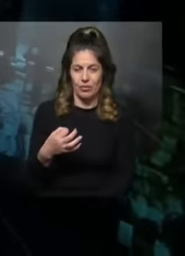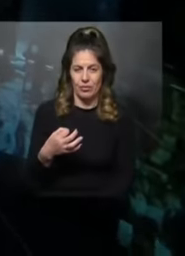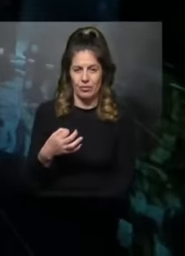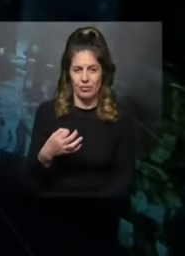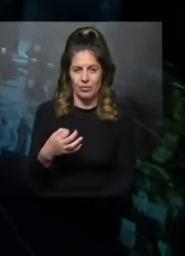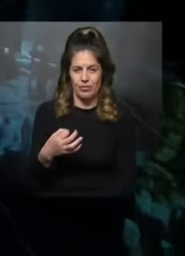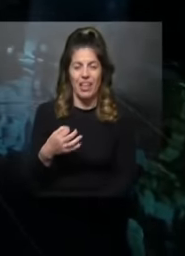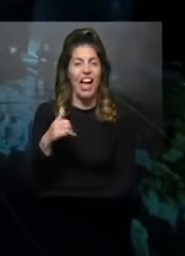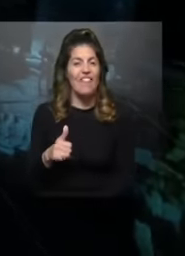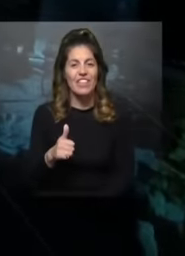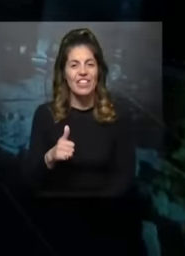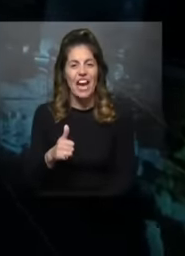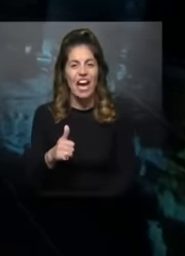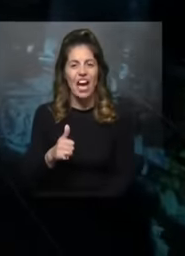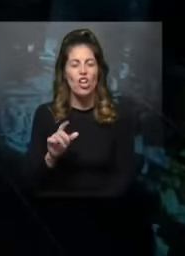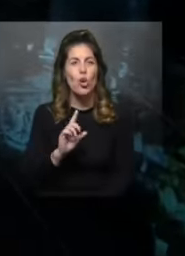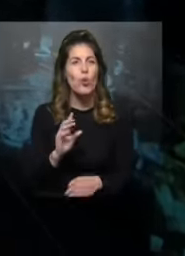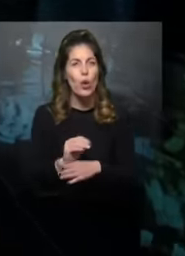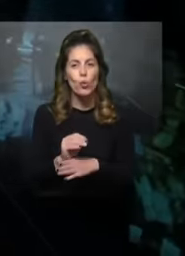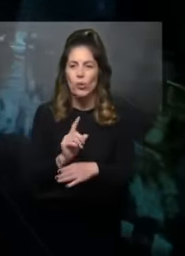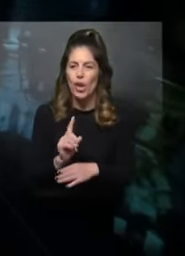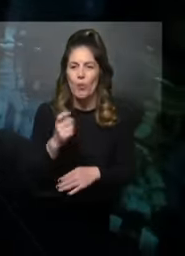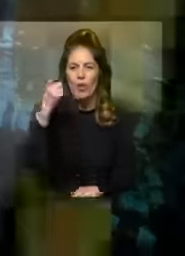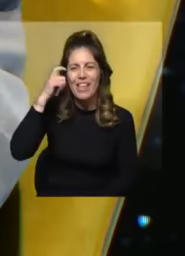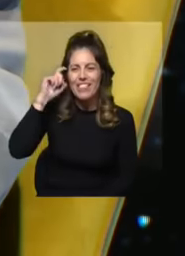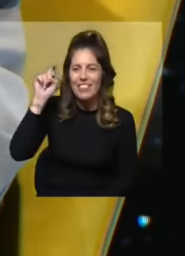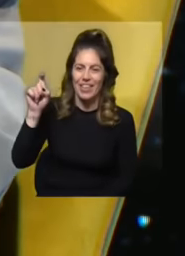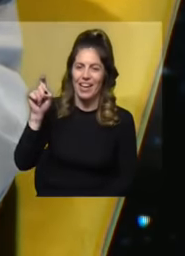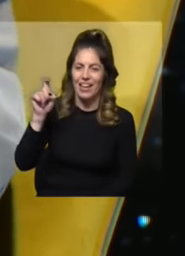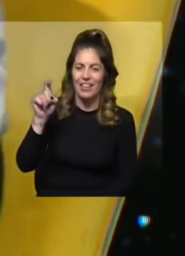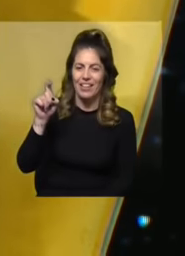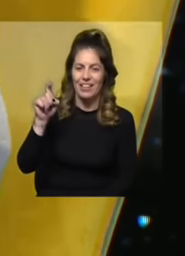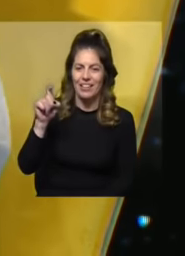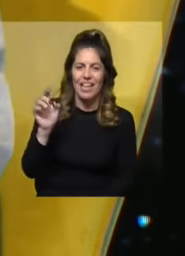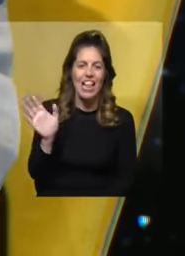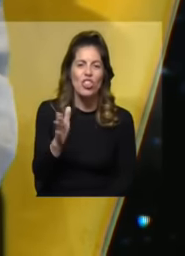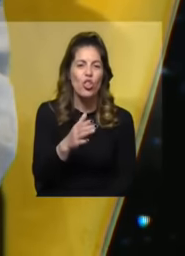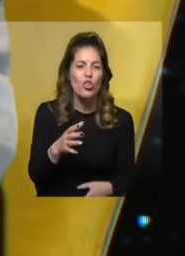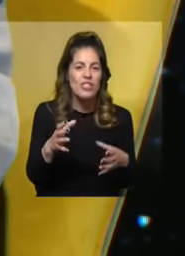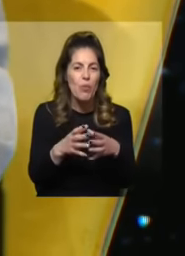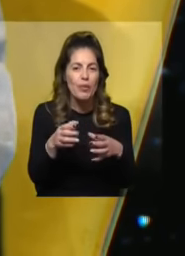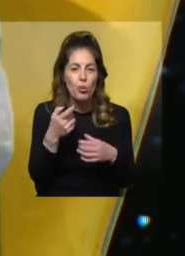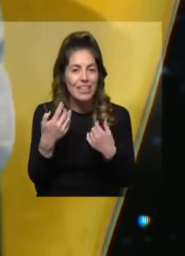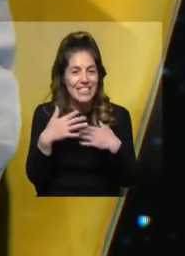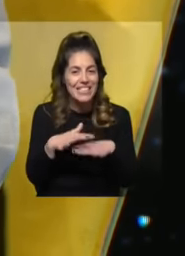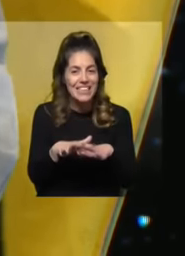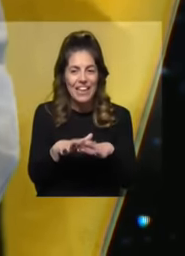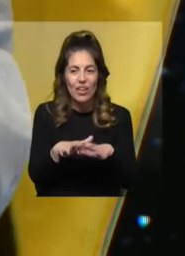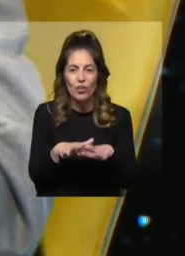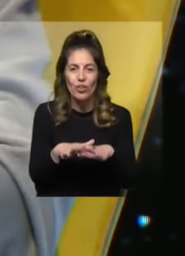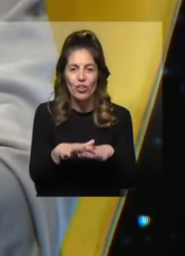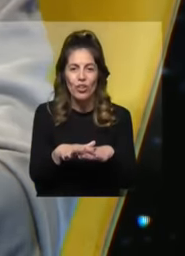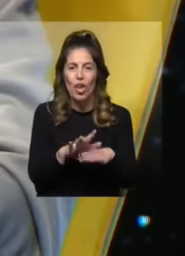que había como una cultura, sino una idea de que todo ese movimiento que ustedes integraron